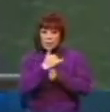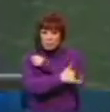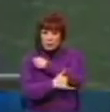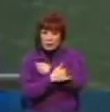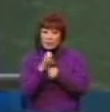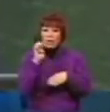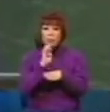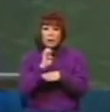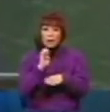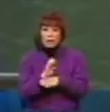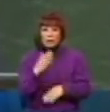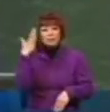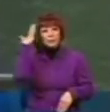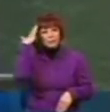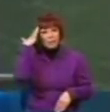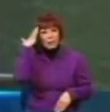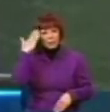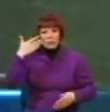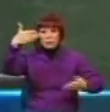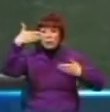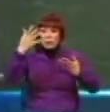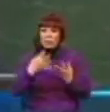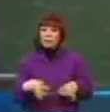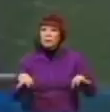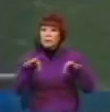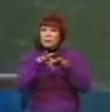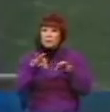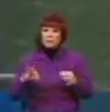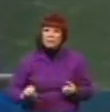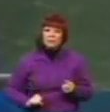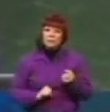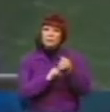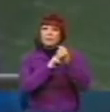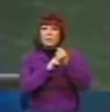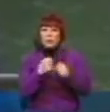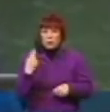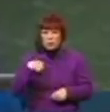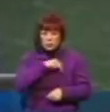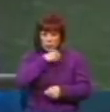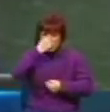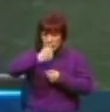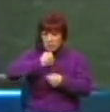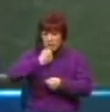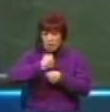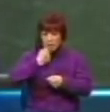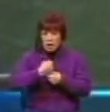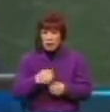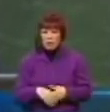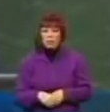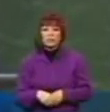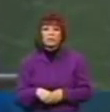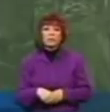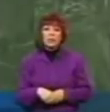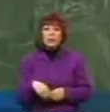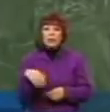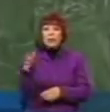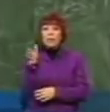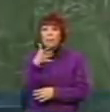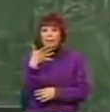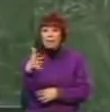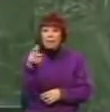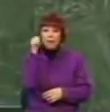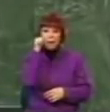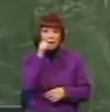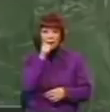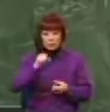nuestra política en favor del multilateralismo. Desde hoy, trabajaré bajo la bandera azul de nuestra organización.